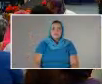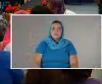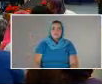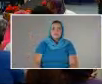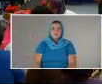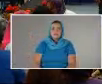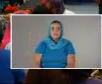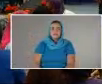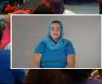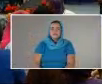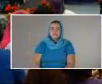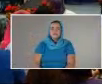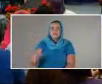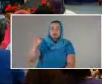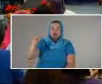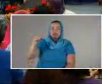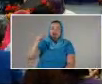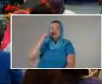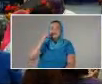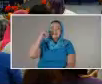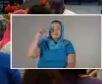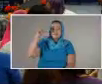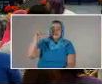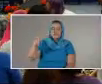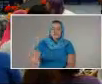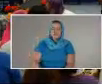Oh, sí, Señor.